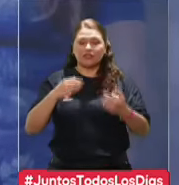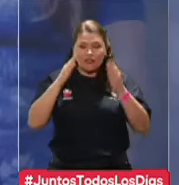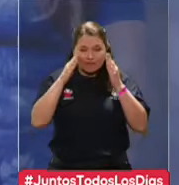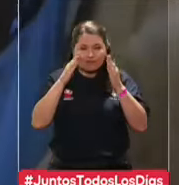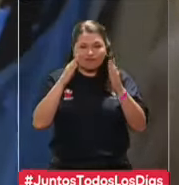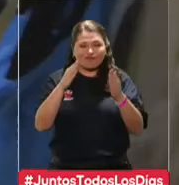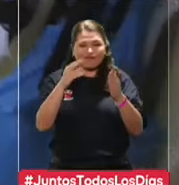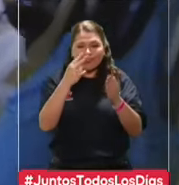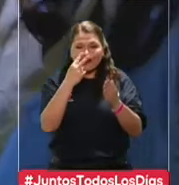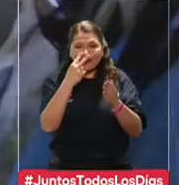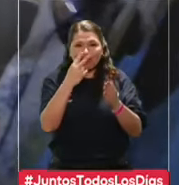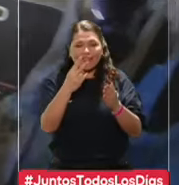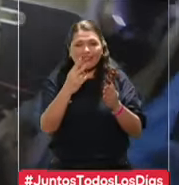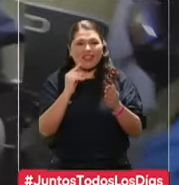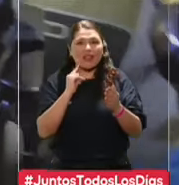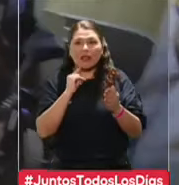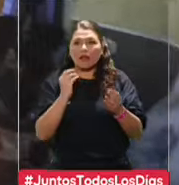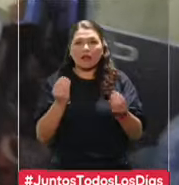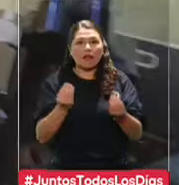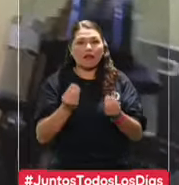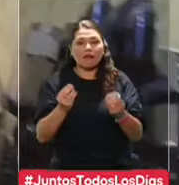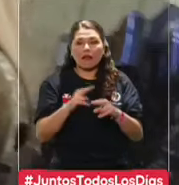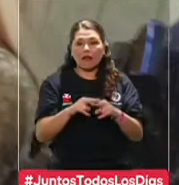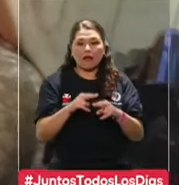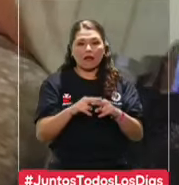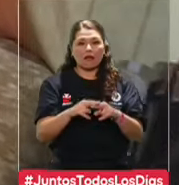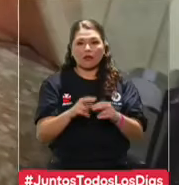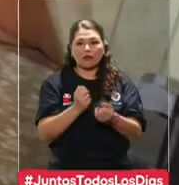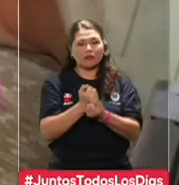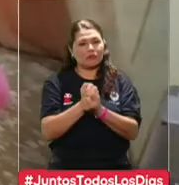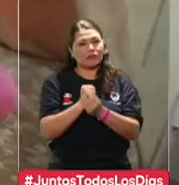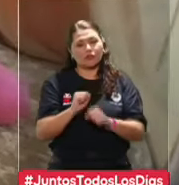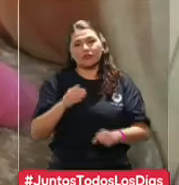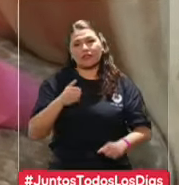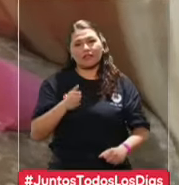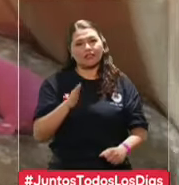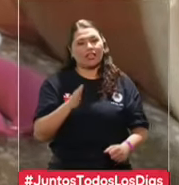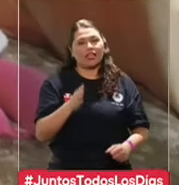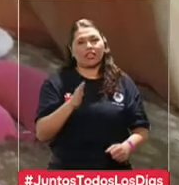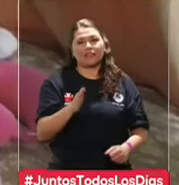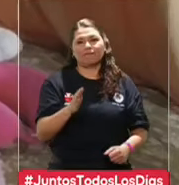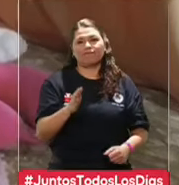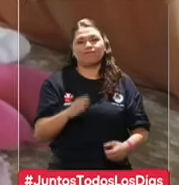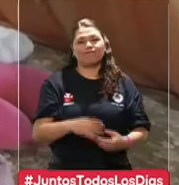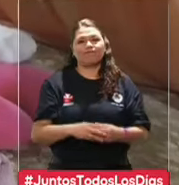sola. No pude seguir allá.